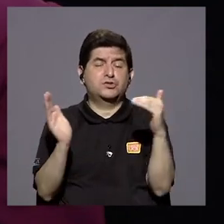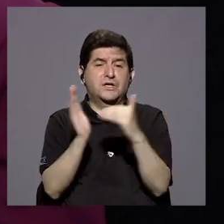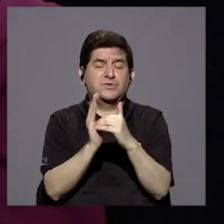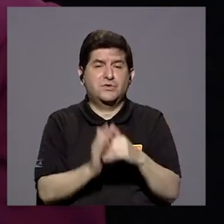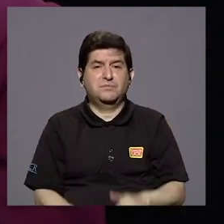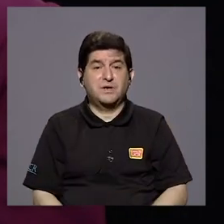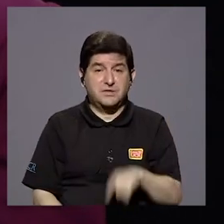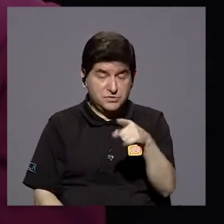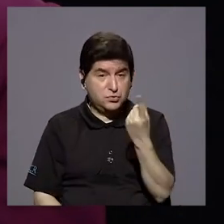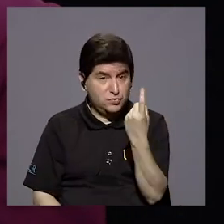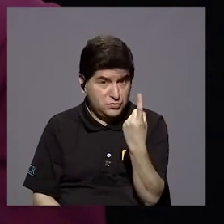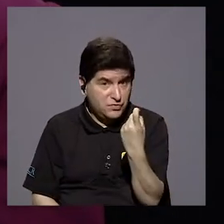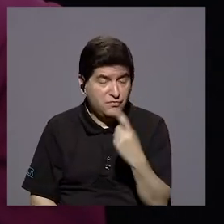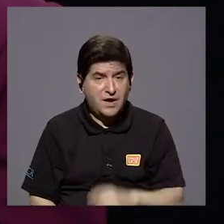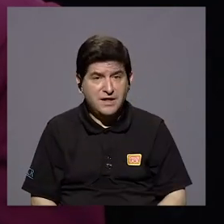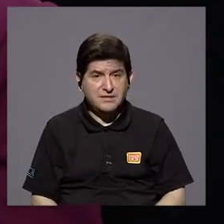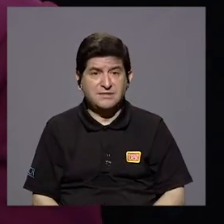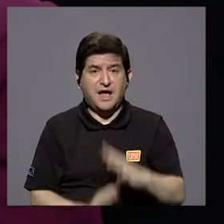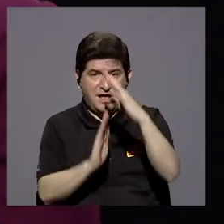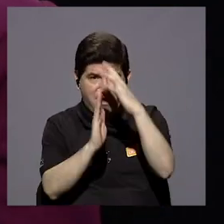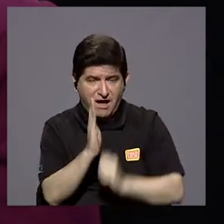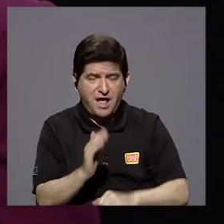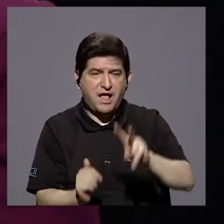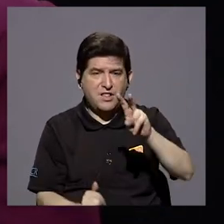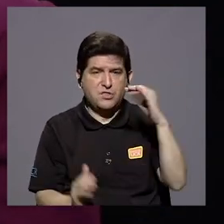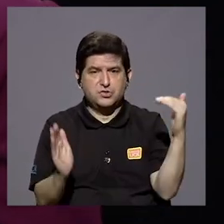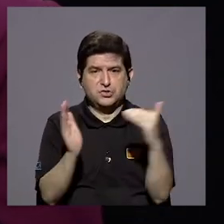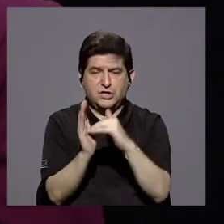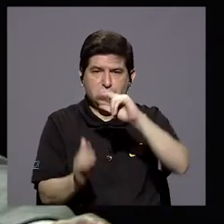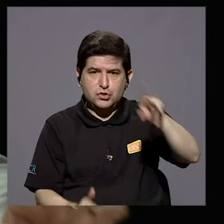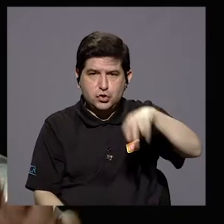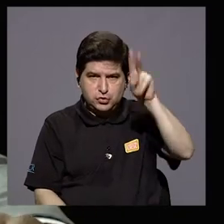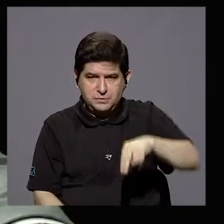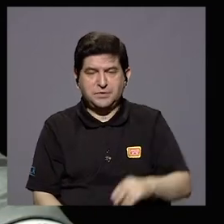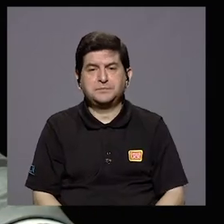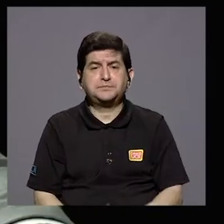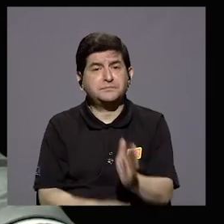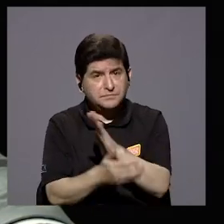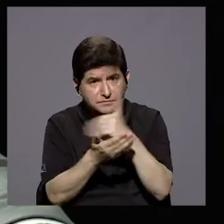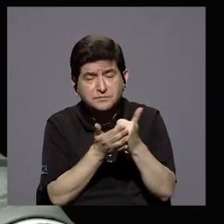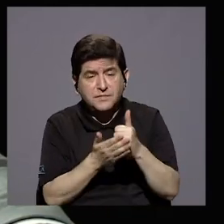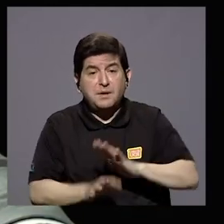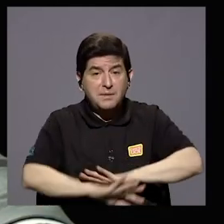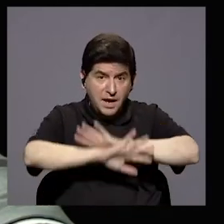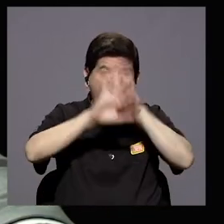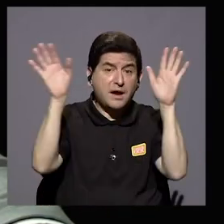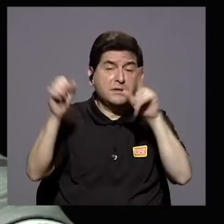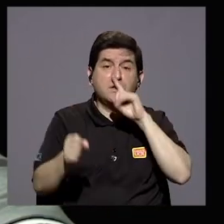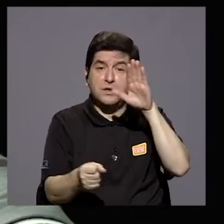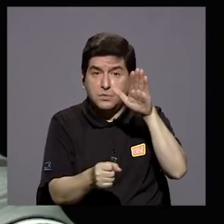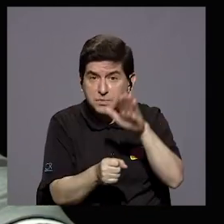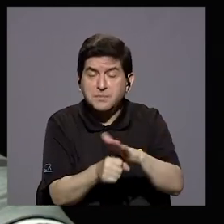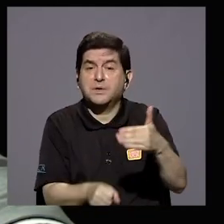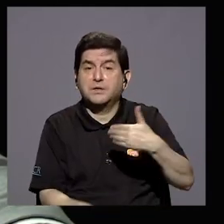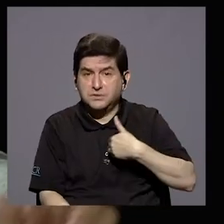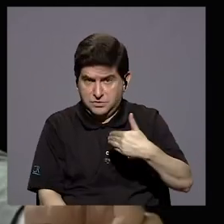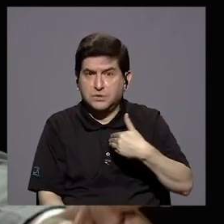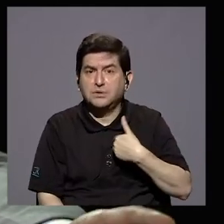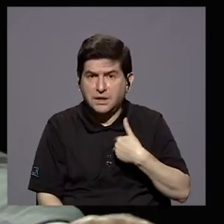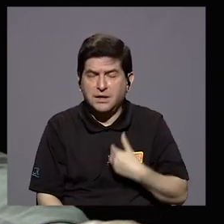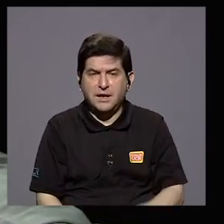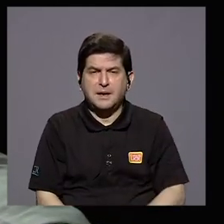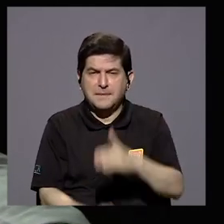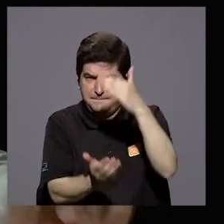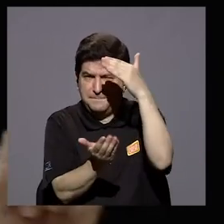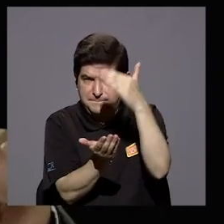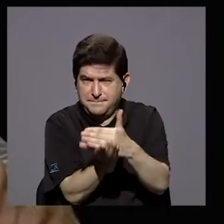falta un plenario, a usted le rebajan 200.000 colones. Creo que es parte de esa transparencia y ese compromiso que tienen que tener. Vamos a